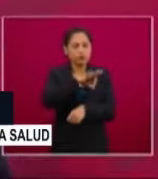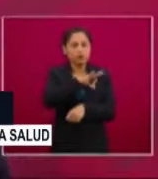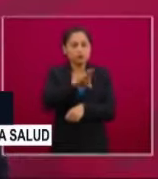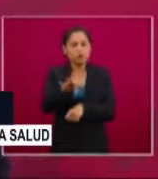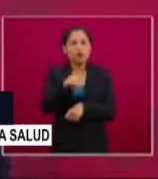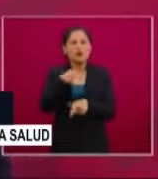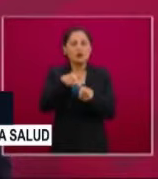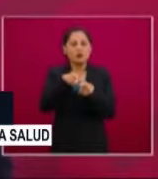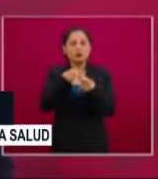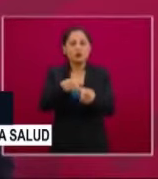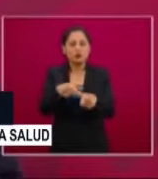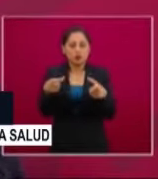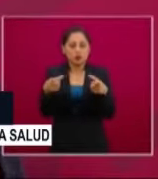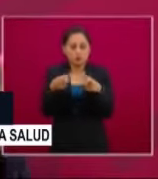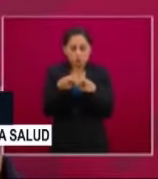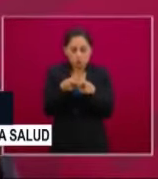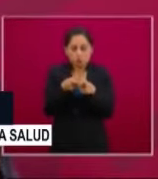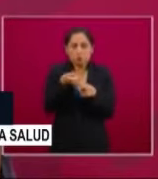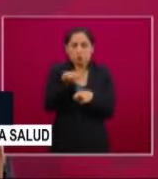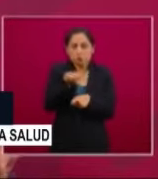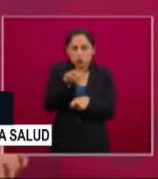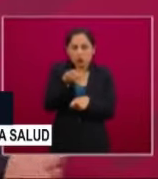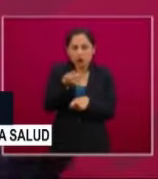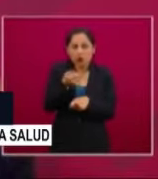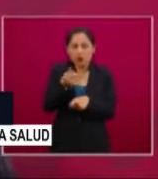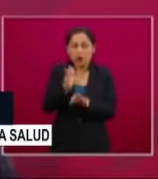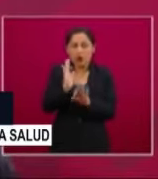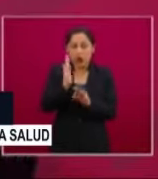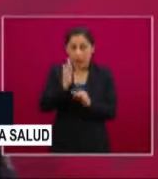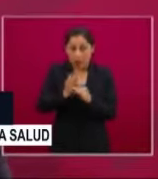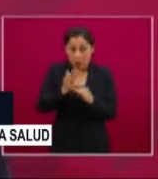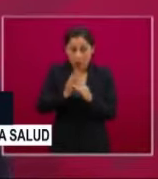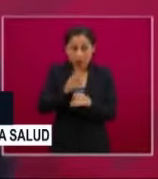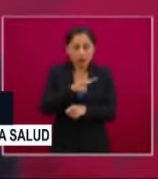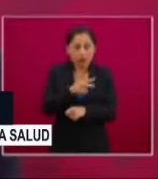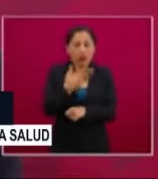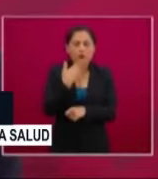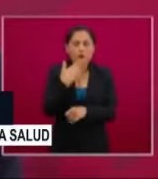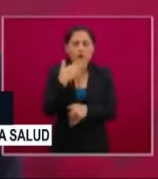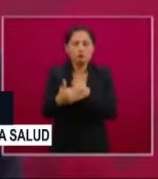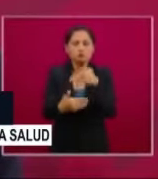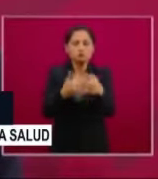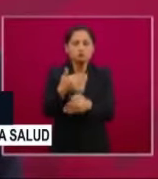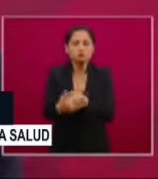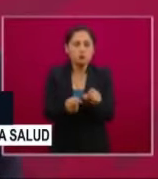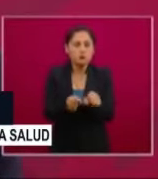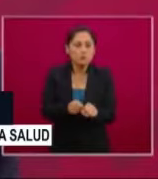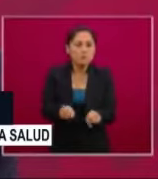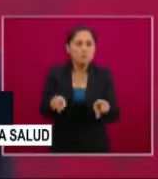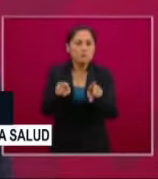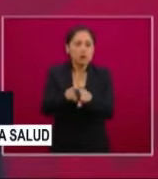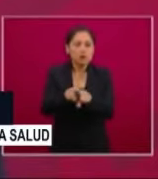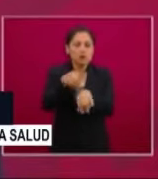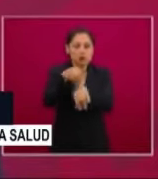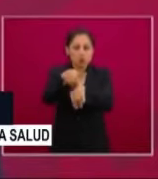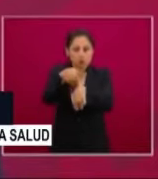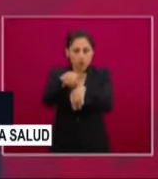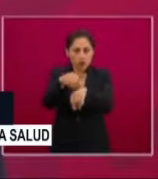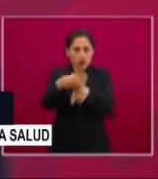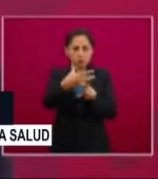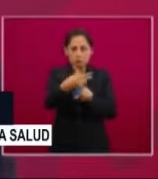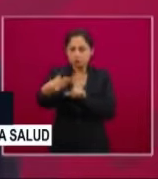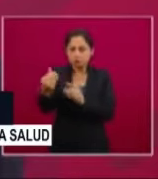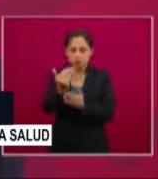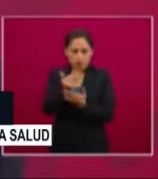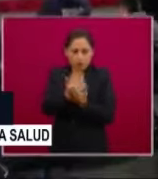diseminada una trombosis y que eso se puede curar con antibióticos en fin con